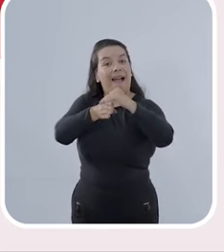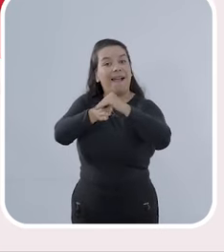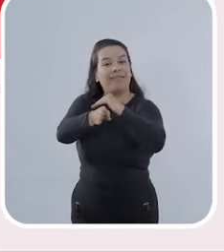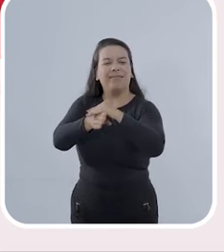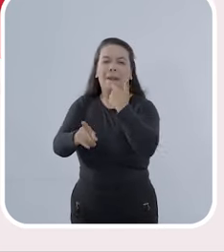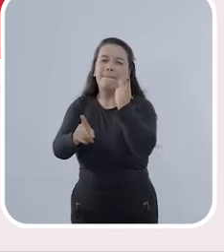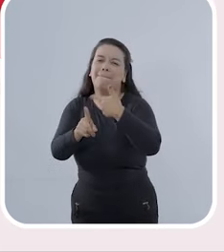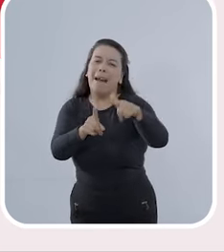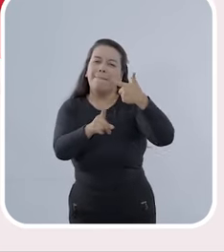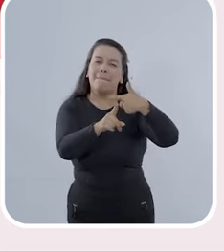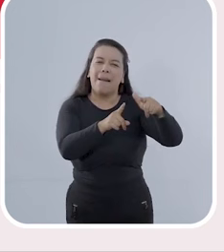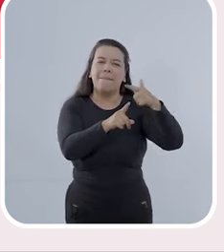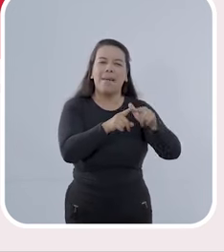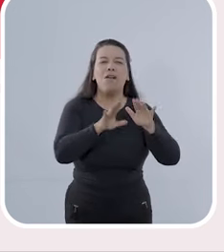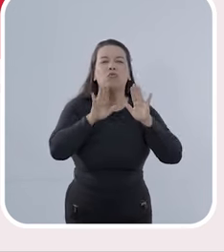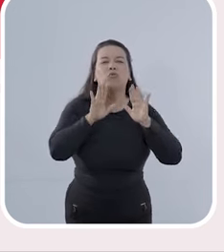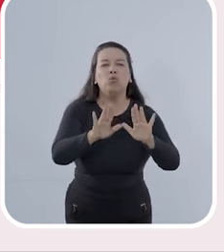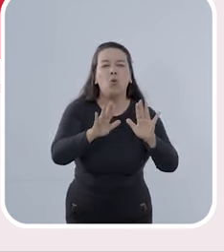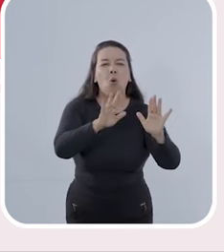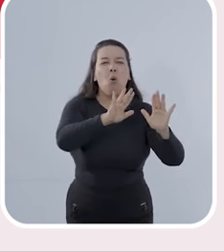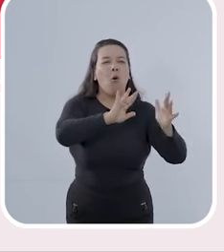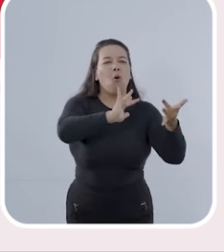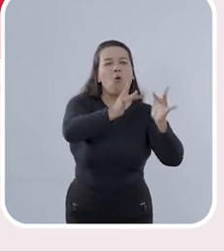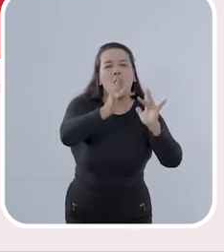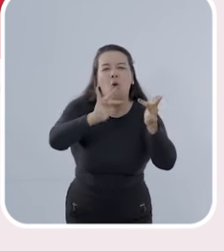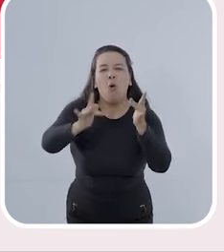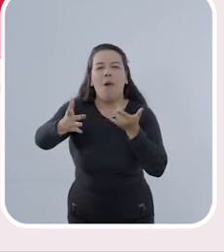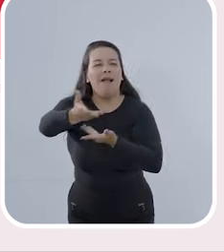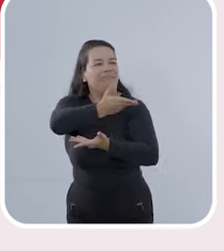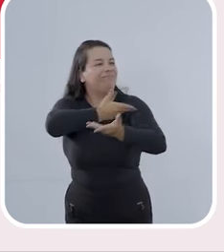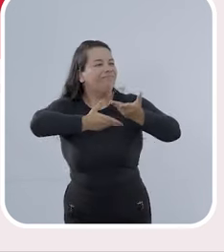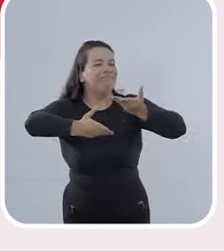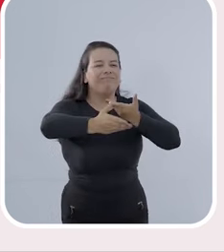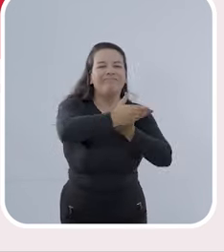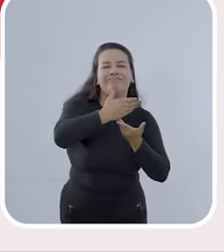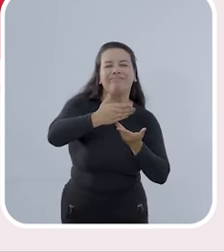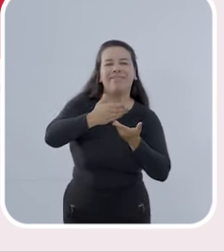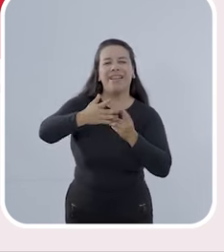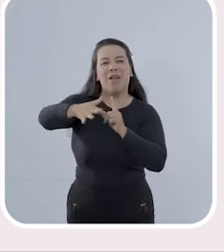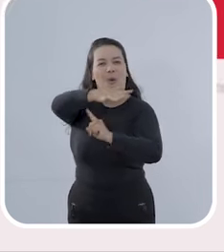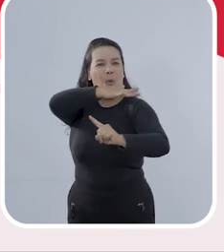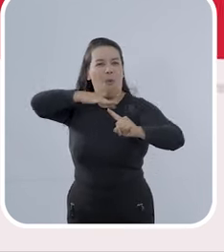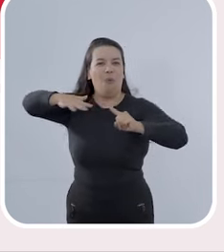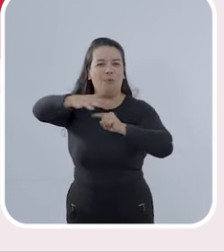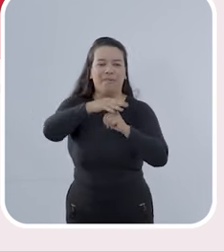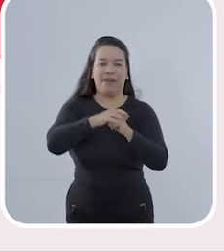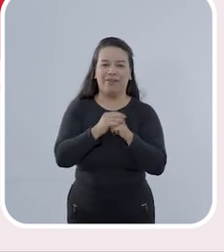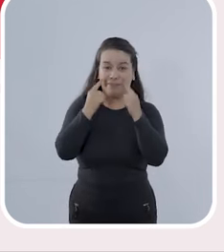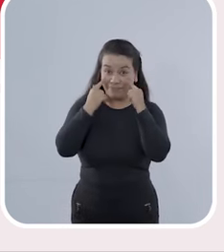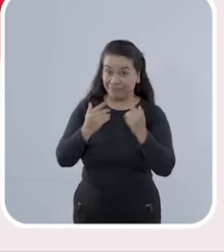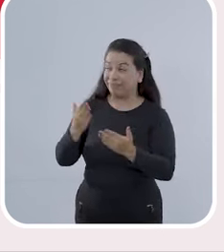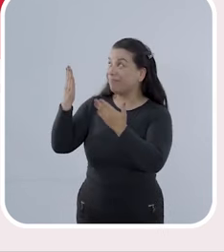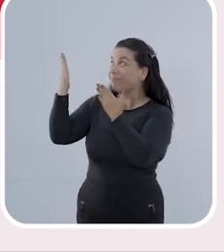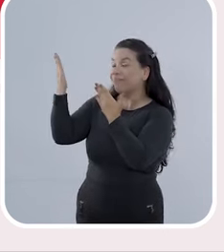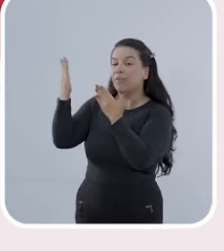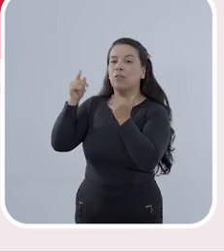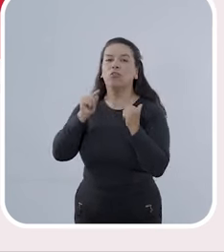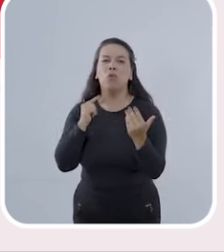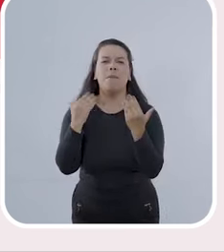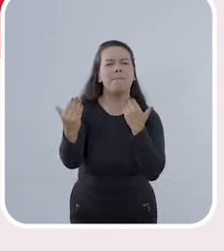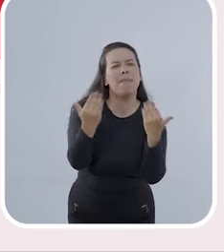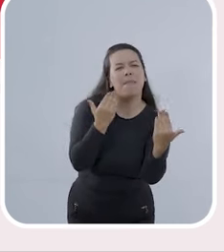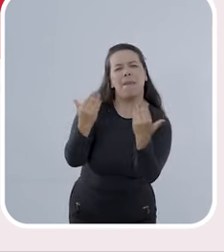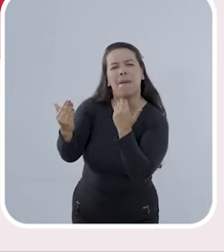hace referencia a los diversos elementos de conexión y entorno urbano. Los usos del espacio, que definen las formas de interacción. El